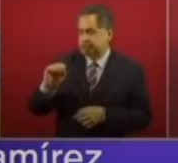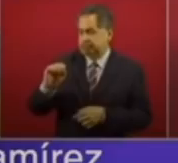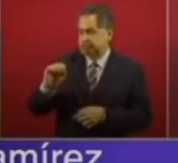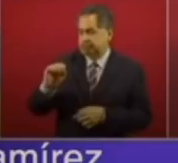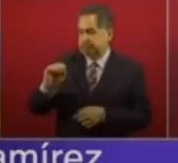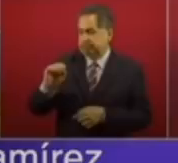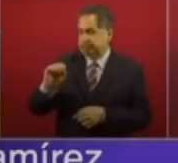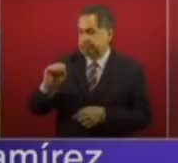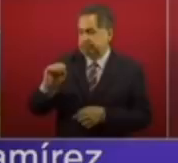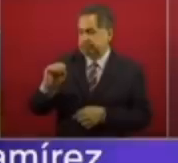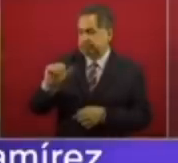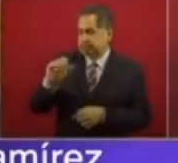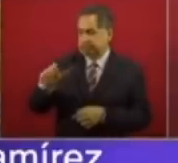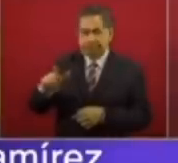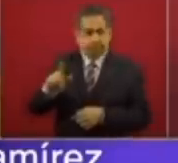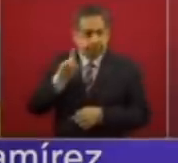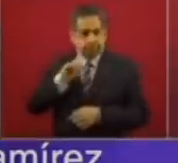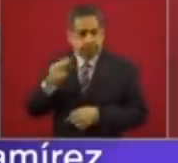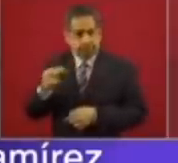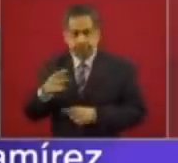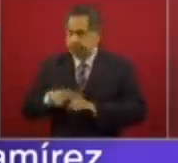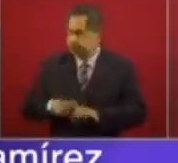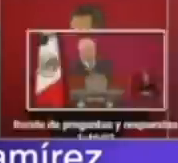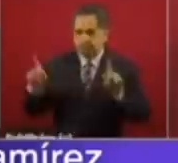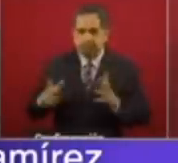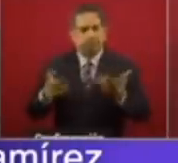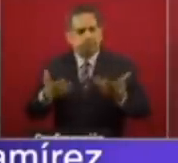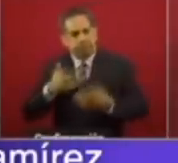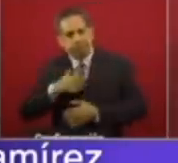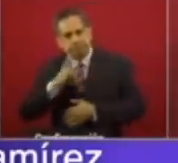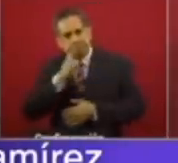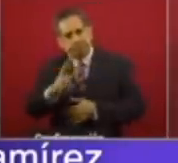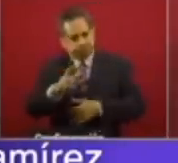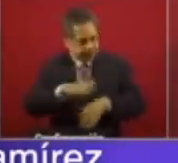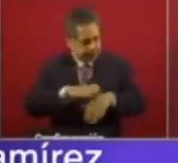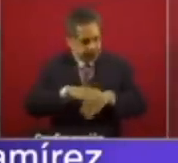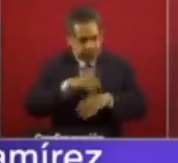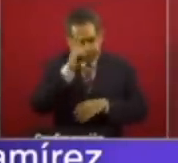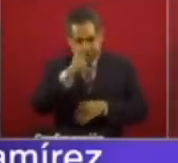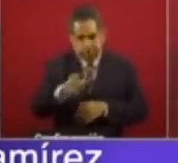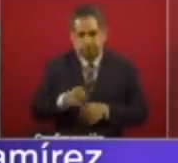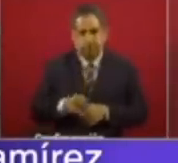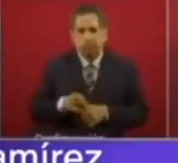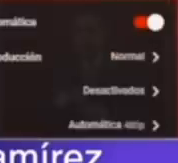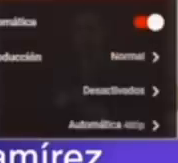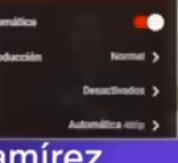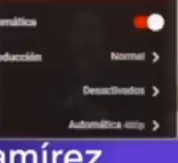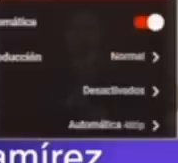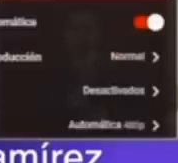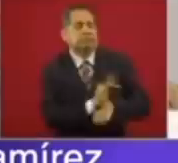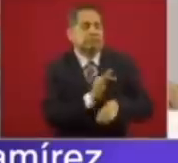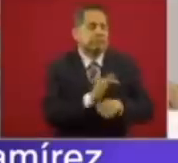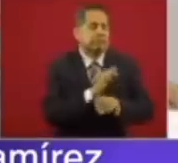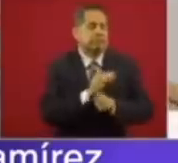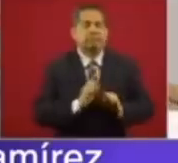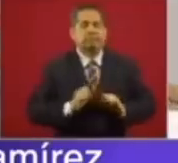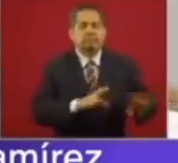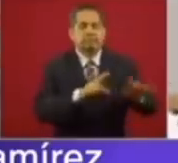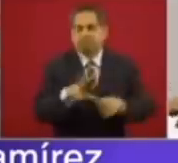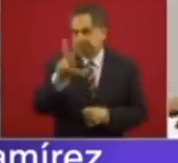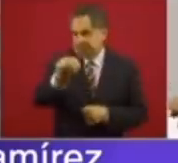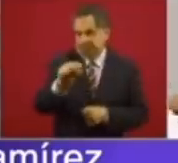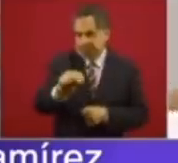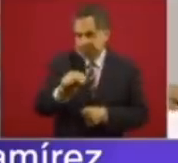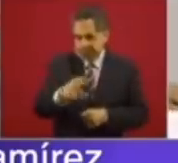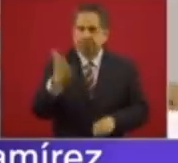dijo el presidente. Contestando a tu pregunta, no va a haber impunidad y se